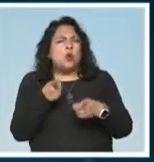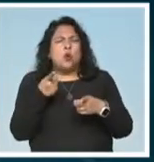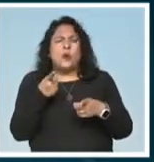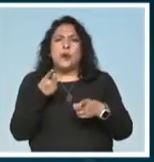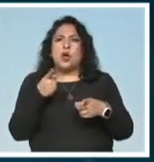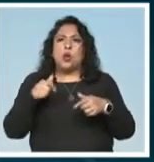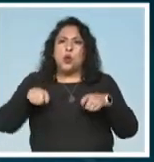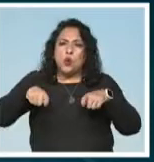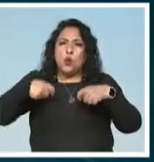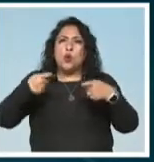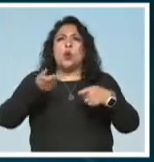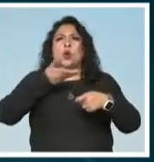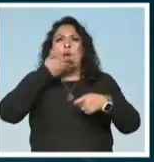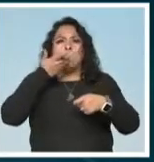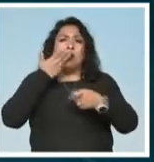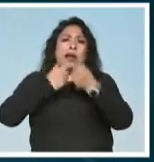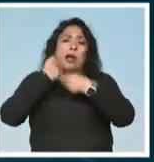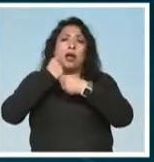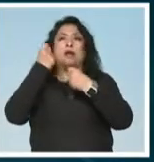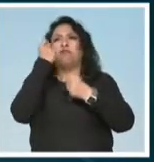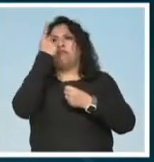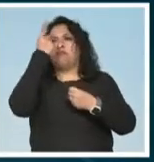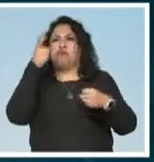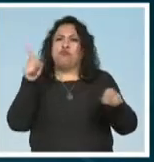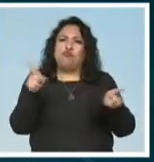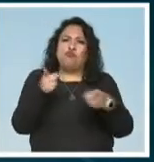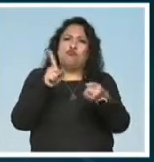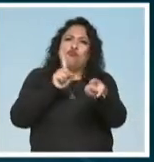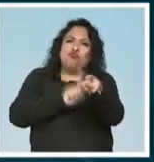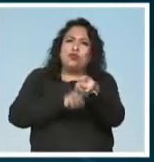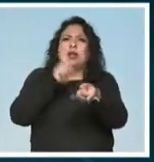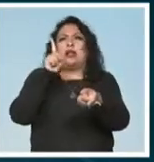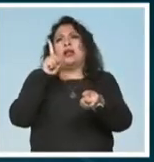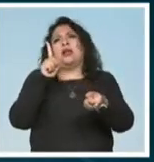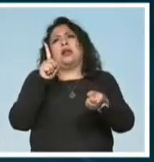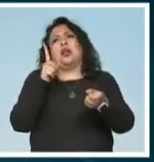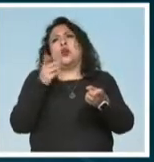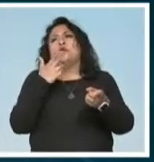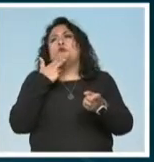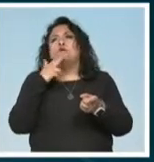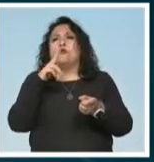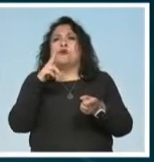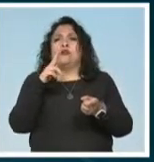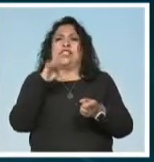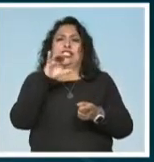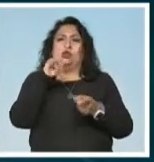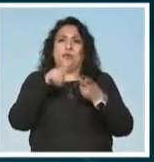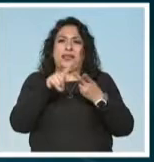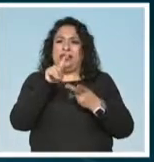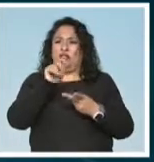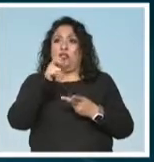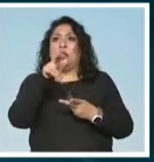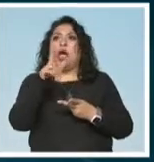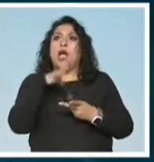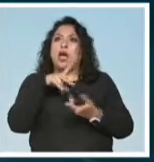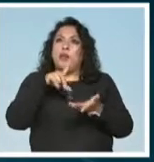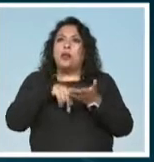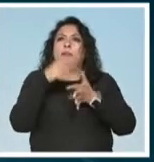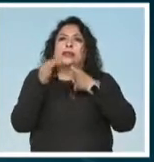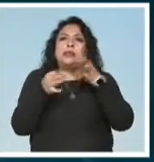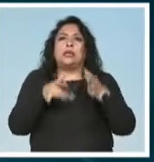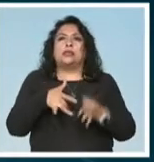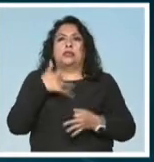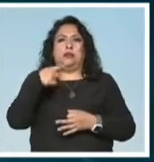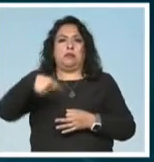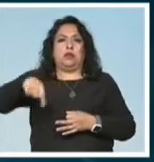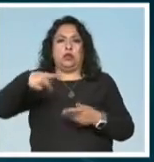milenaria a través de sus composiciones, ritmos, melodías e instrumentos como el tar, con el que ha recopilado los mensajes y sentimientos